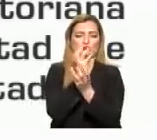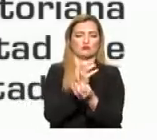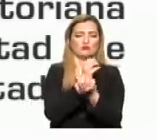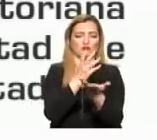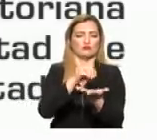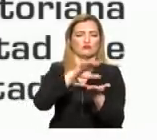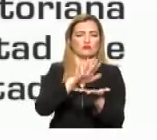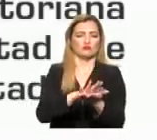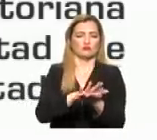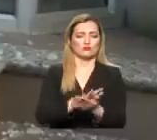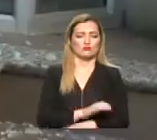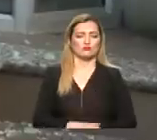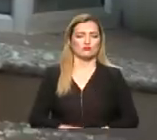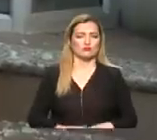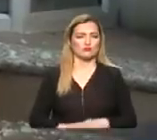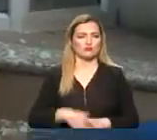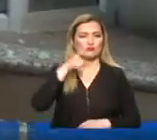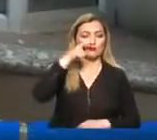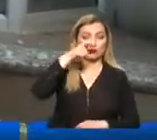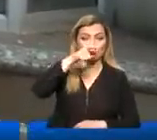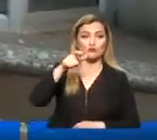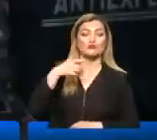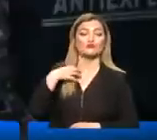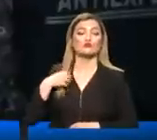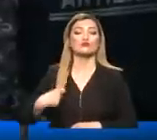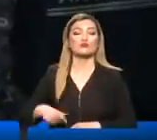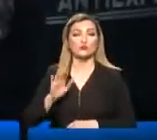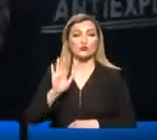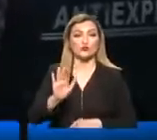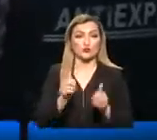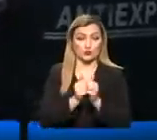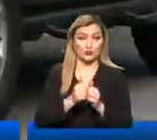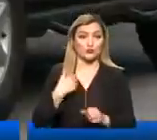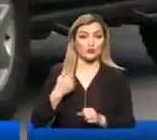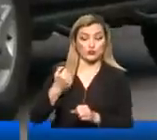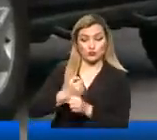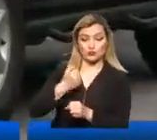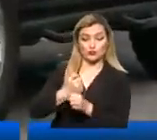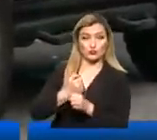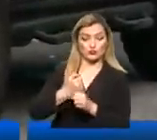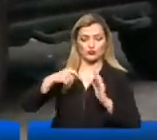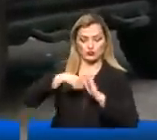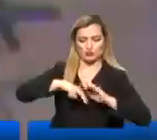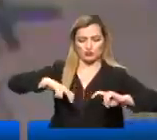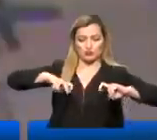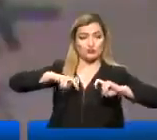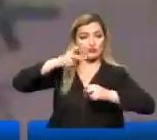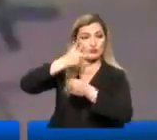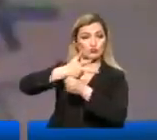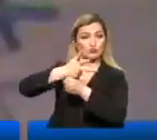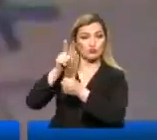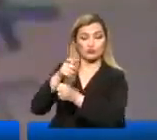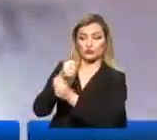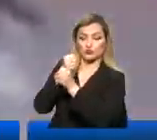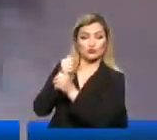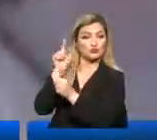debe regir en un estado de derecho. El fiscal de flagrancia Henry Basurto, junto a su personal, siguiendo con la línea investigativa, revisó también los videos de las cámaras